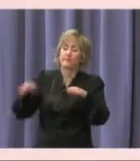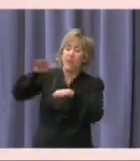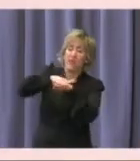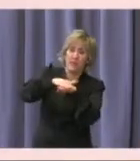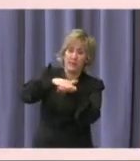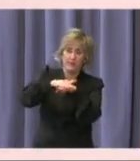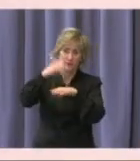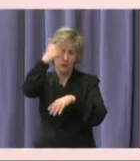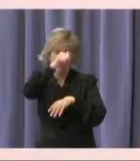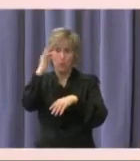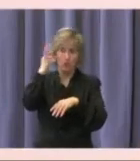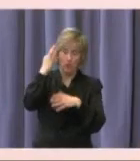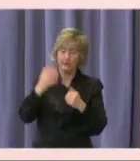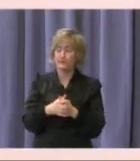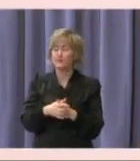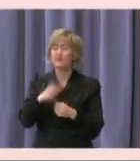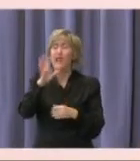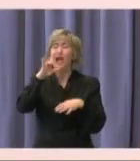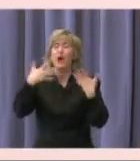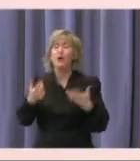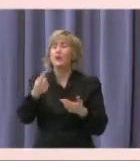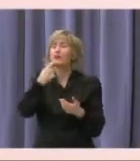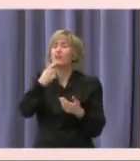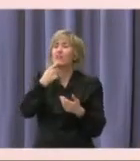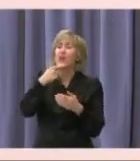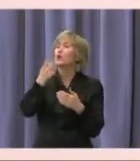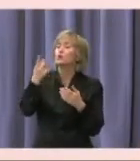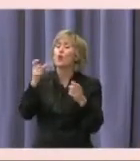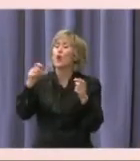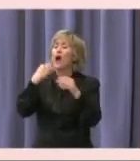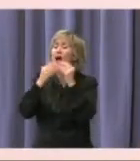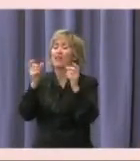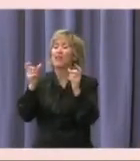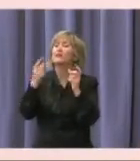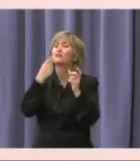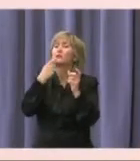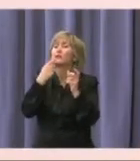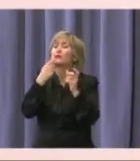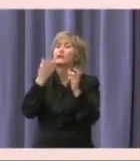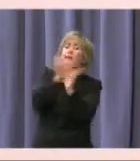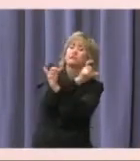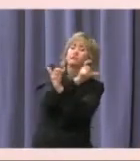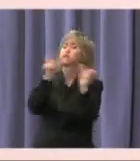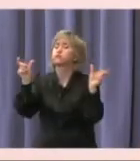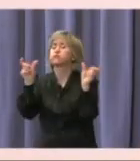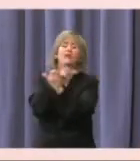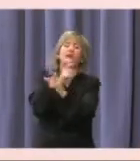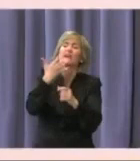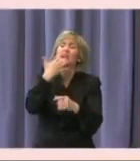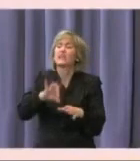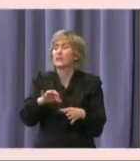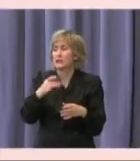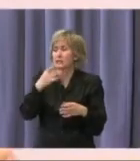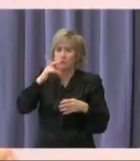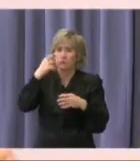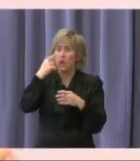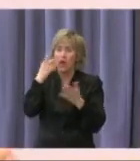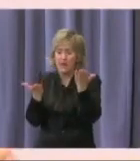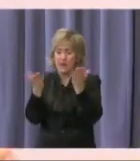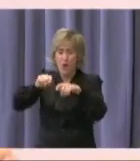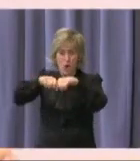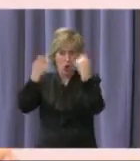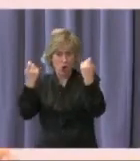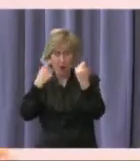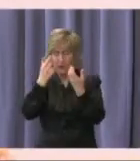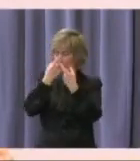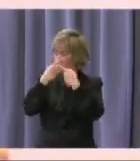apellido que nos dé la gana. ¿Alguien cambia el orden? ¿Qué porcentaje hay de personas que rompan el androcentrismo y digan, voy a poner el apellido